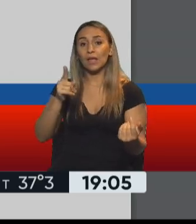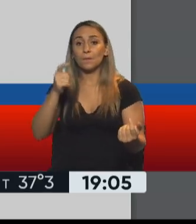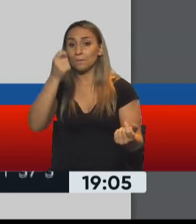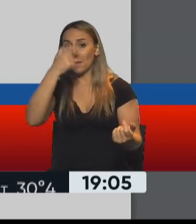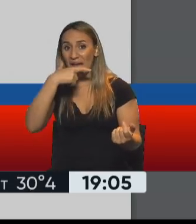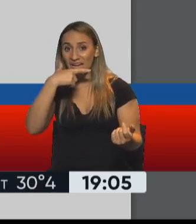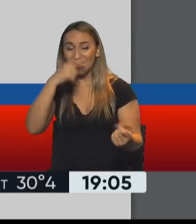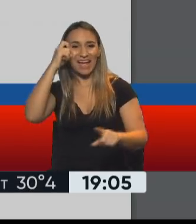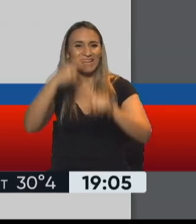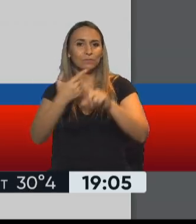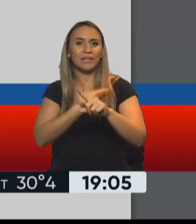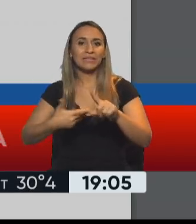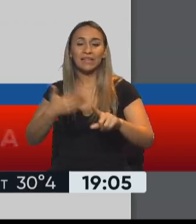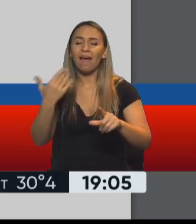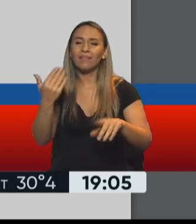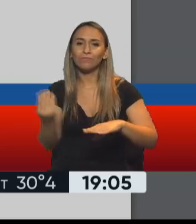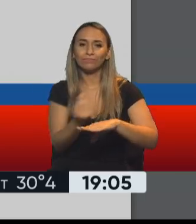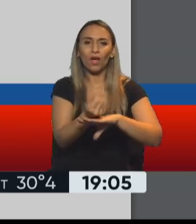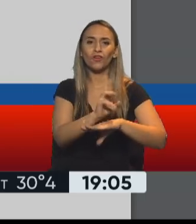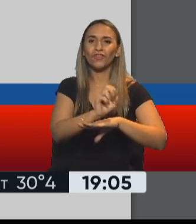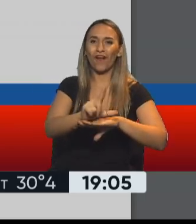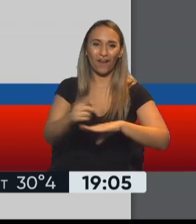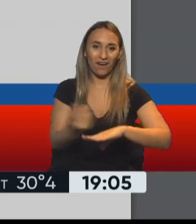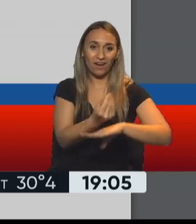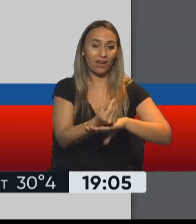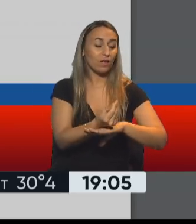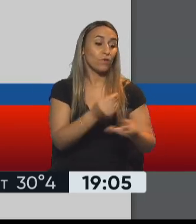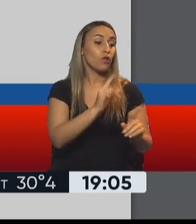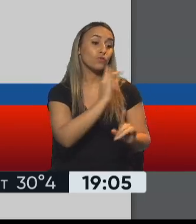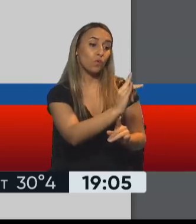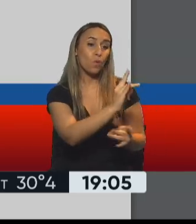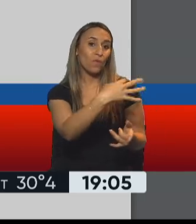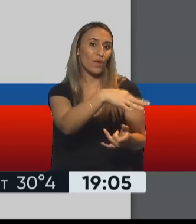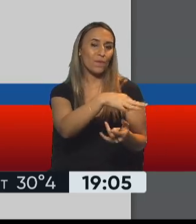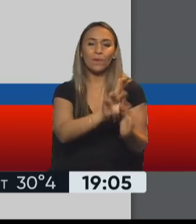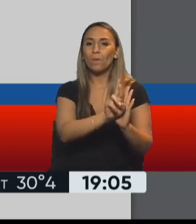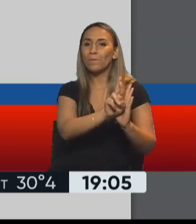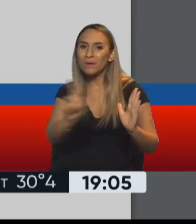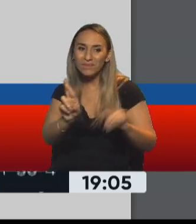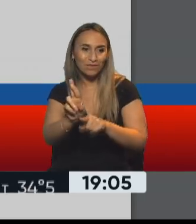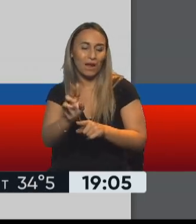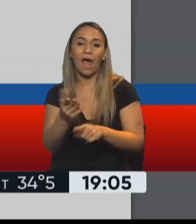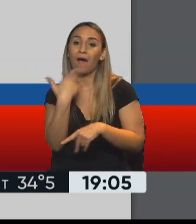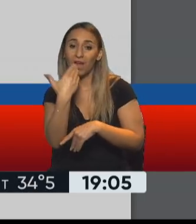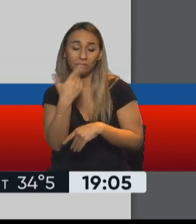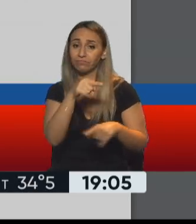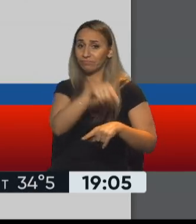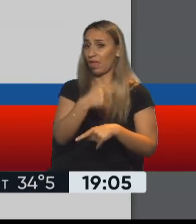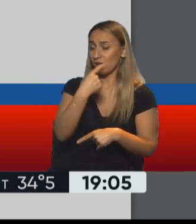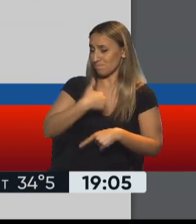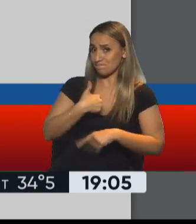como expresidente, debía relevarlo del secreto. Se lo pidió a la AFI, la interventora le dijo que no se encuentra facultada